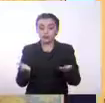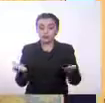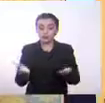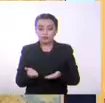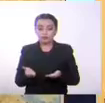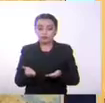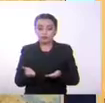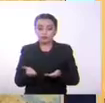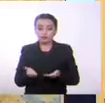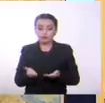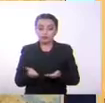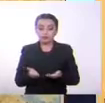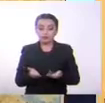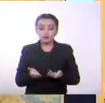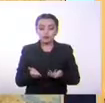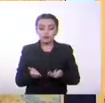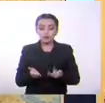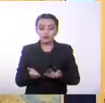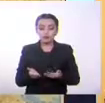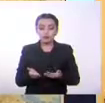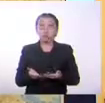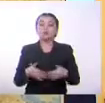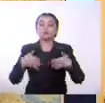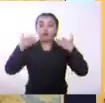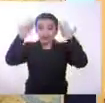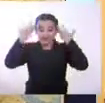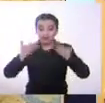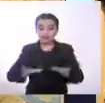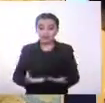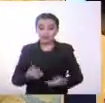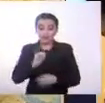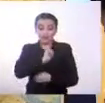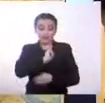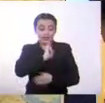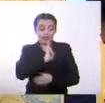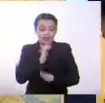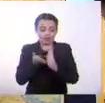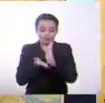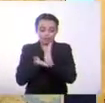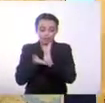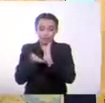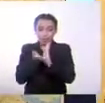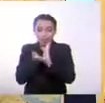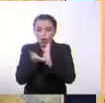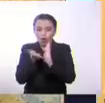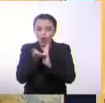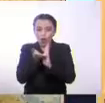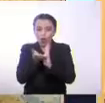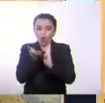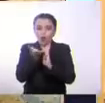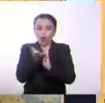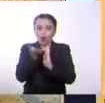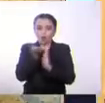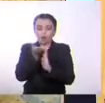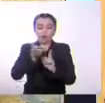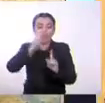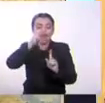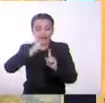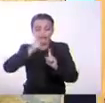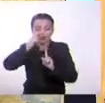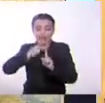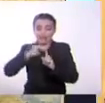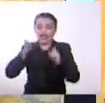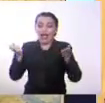se van construyendo esas identidades por esas características diferentes que vamos teniendo, que vamos tomando en cada uno de